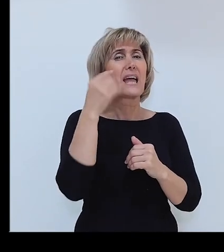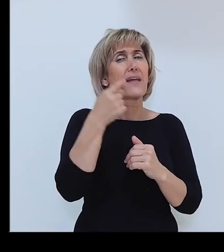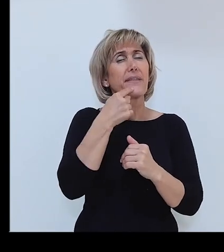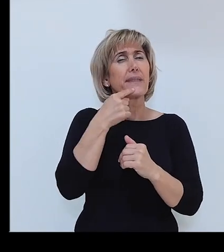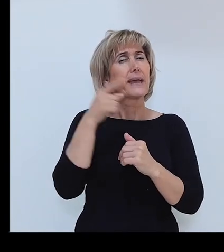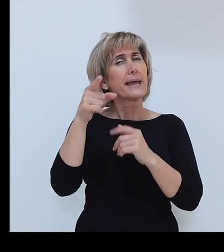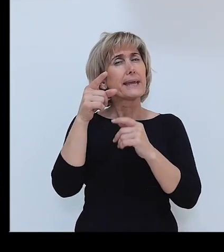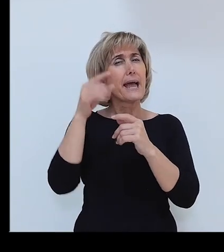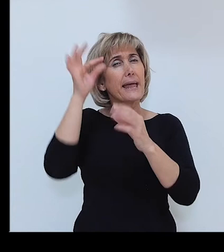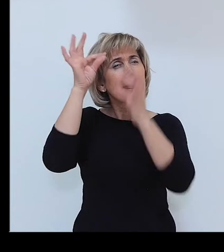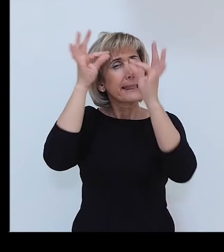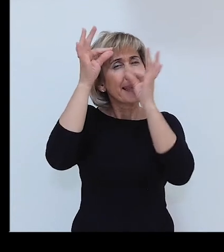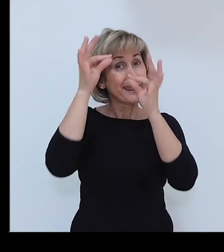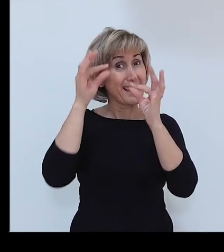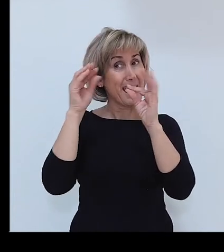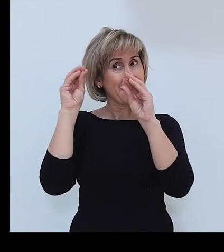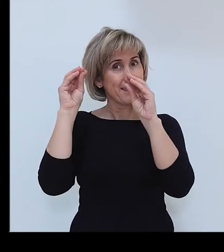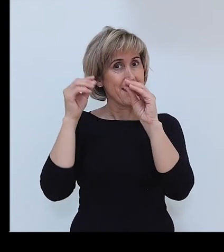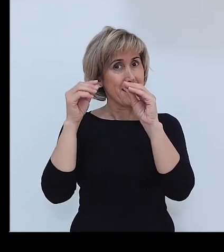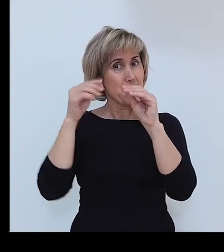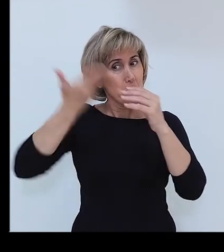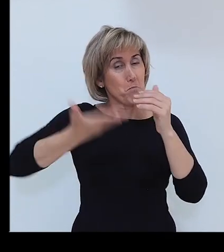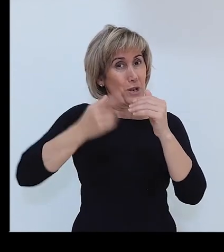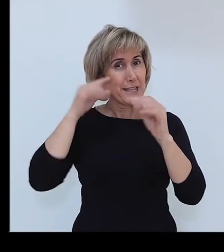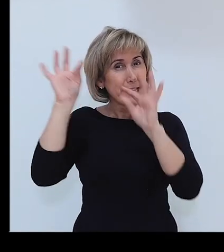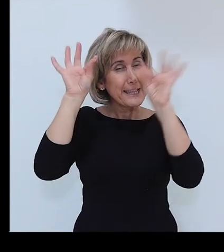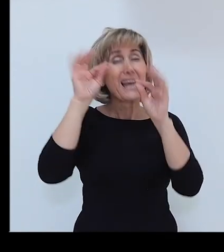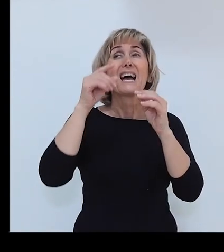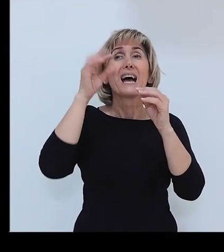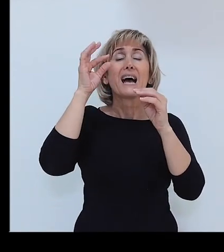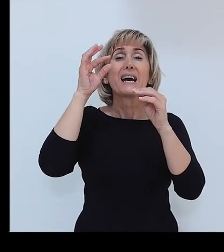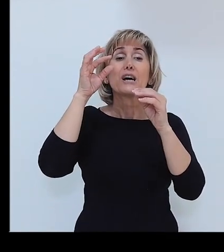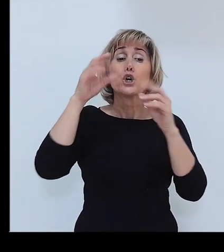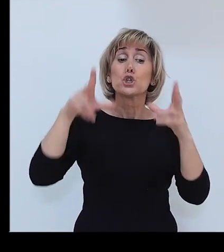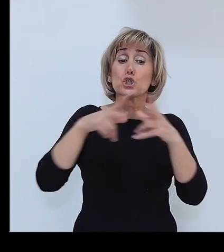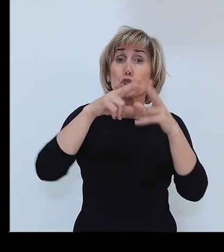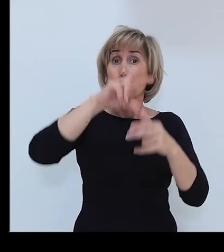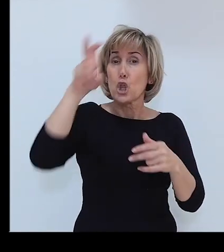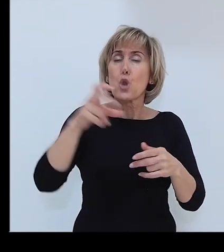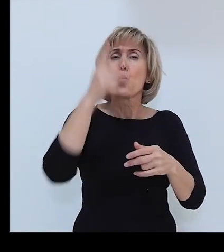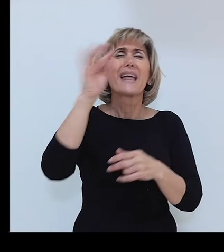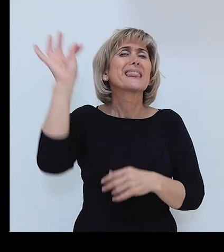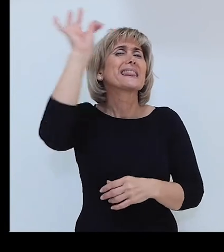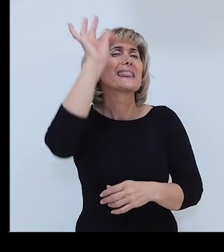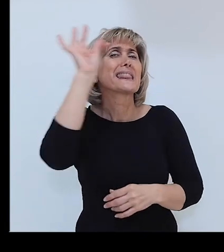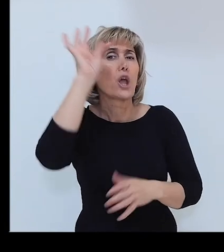parece que ella ya lo que estaba hablando y estaba recalcando era que la sociología